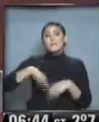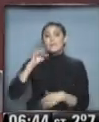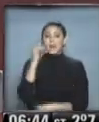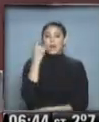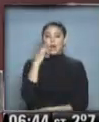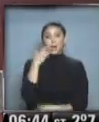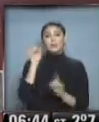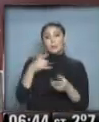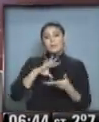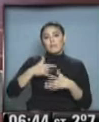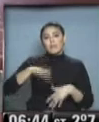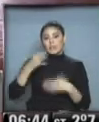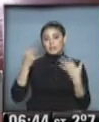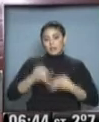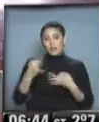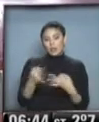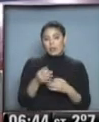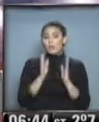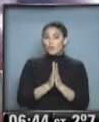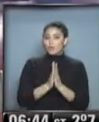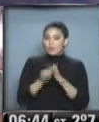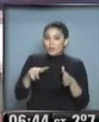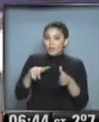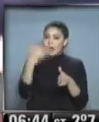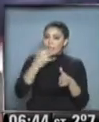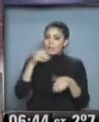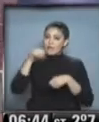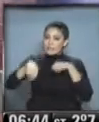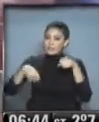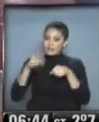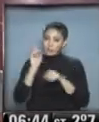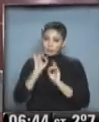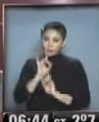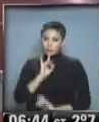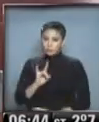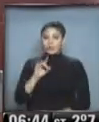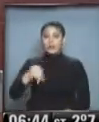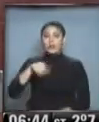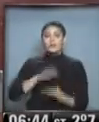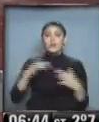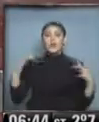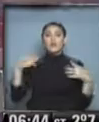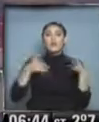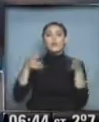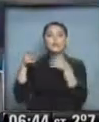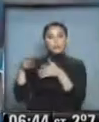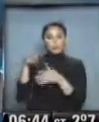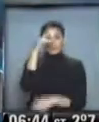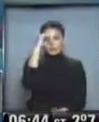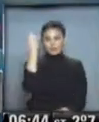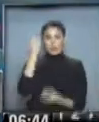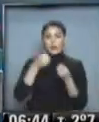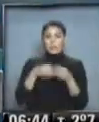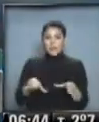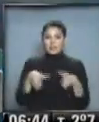fundamentalmente de seguridad. Así que utilicen la bicicleta, por favor. Seguimos entonces, nos vamos directamente a las rutas del país y vamos a iniciar la recorrida